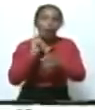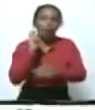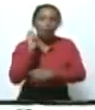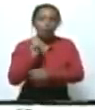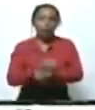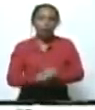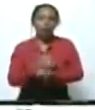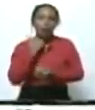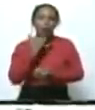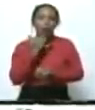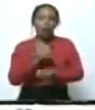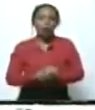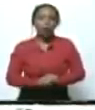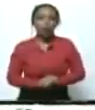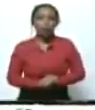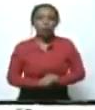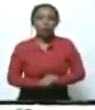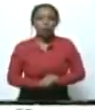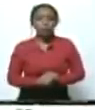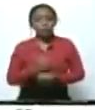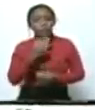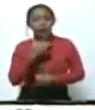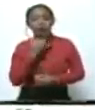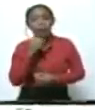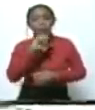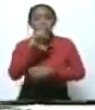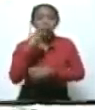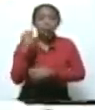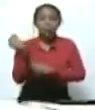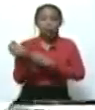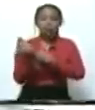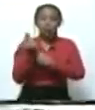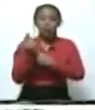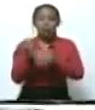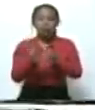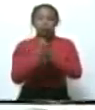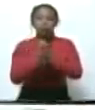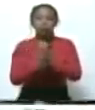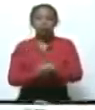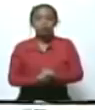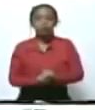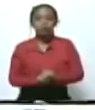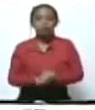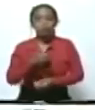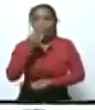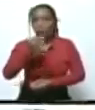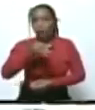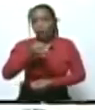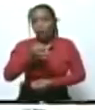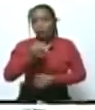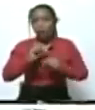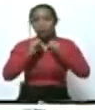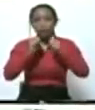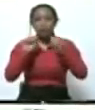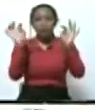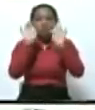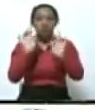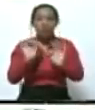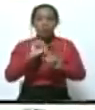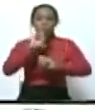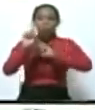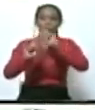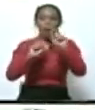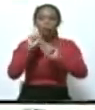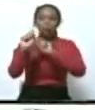O las cumple a medias. Bueno, si hay alguna pregunta, por favor. Muy buenas tardes. Iniciamos el ciclo de preguntas